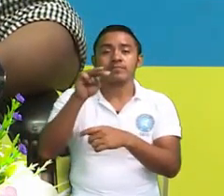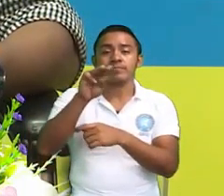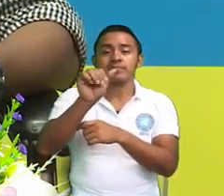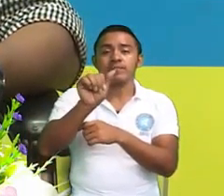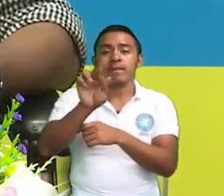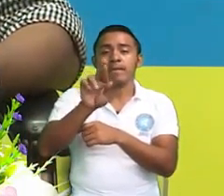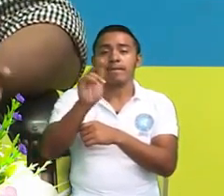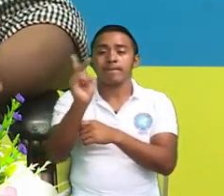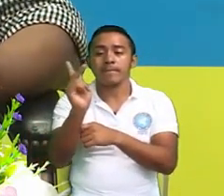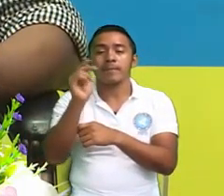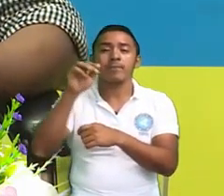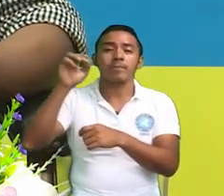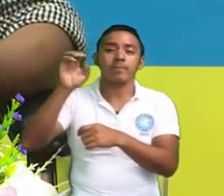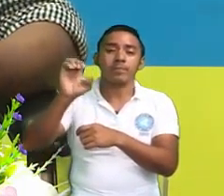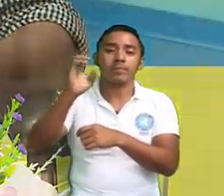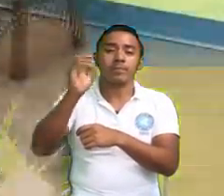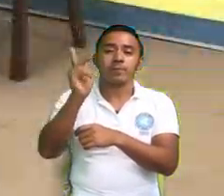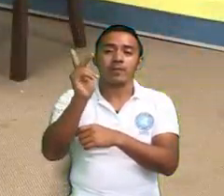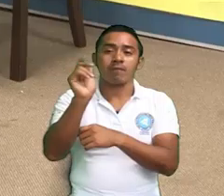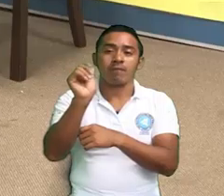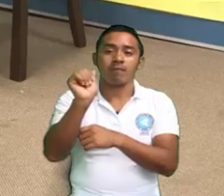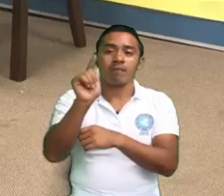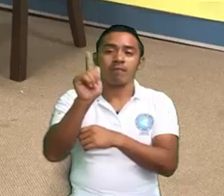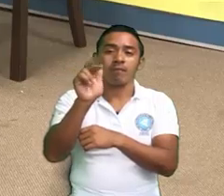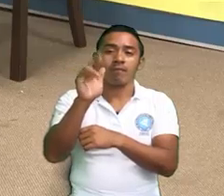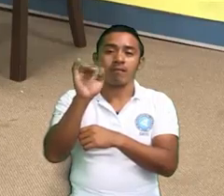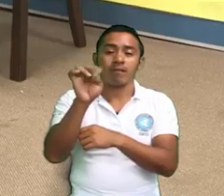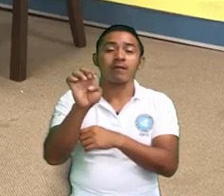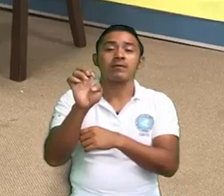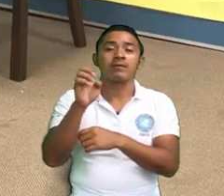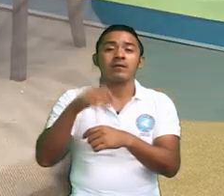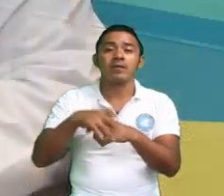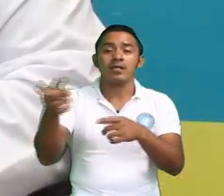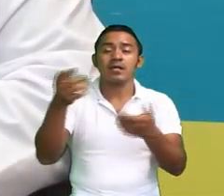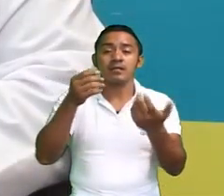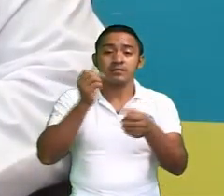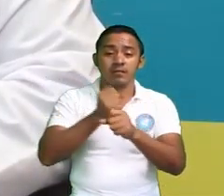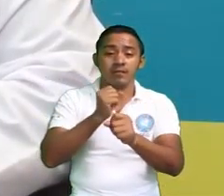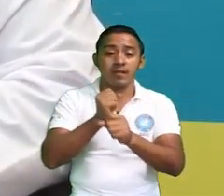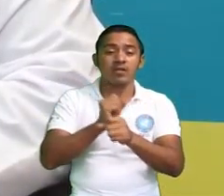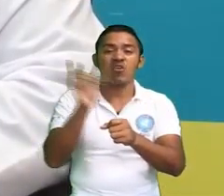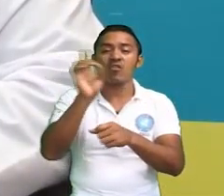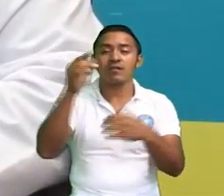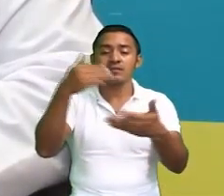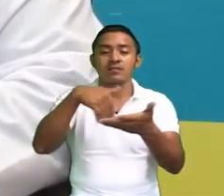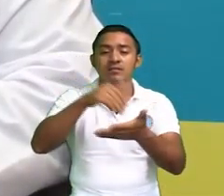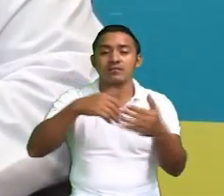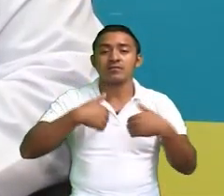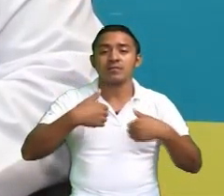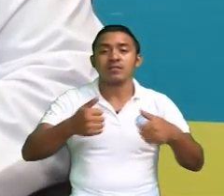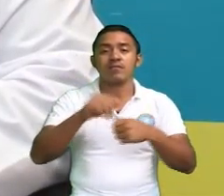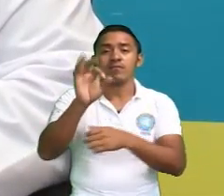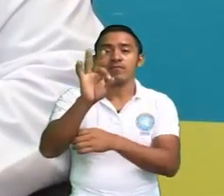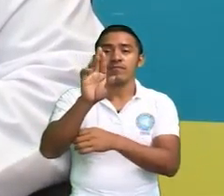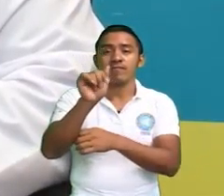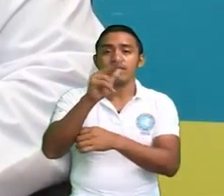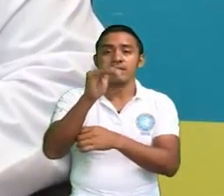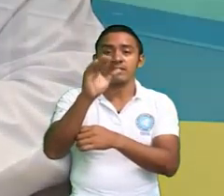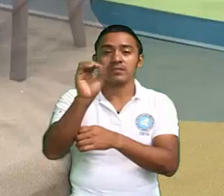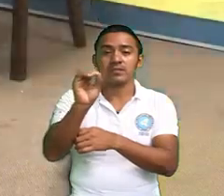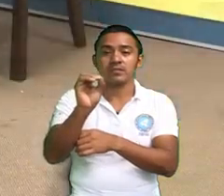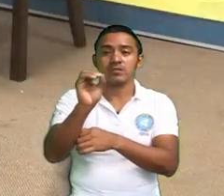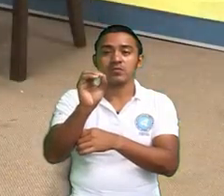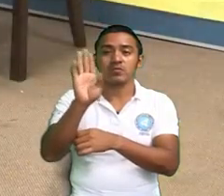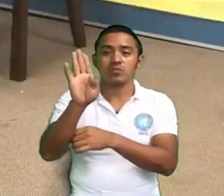Ekaterin Lanza, quien es parte del personal médico del Centro de Salud Francisco Buitrago, ubicado en el distrito número